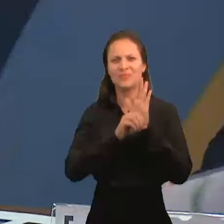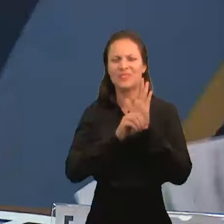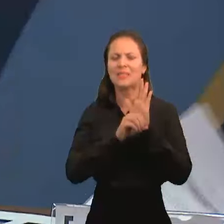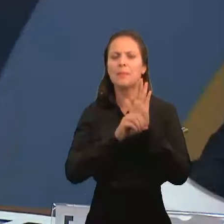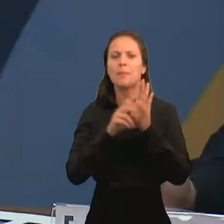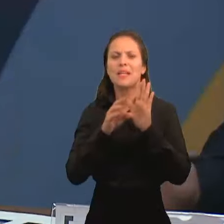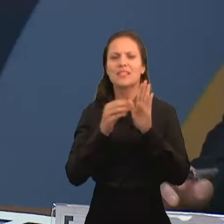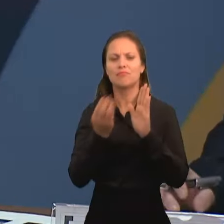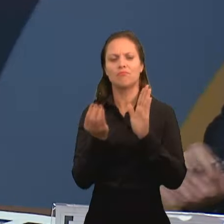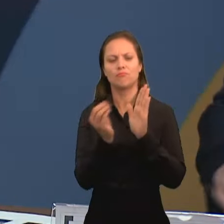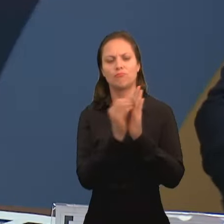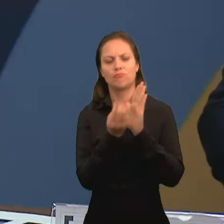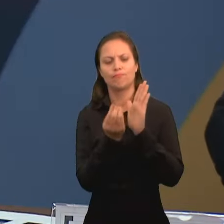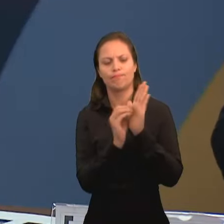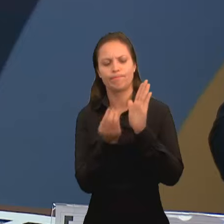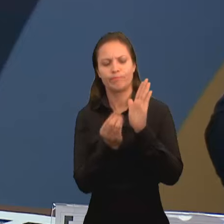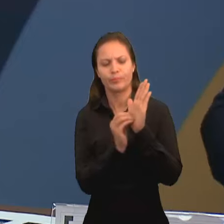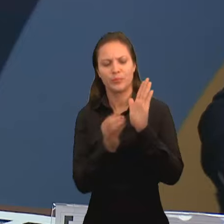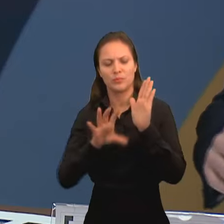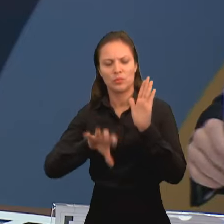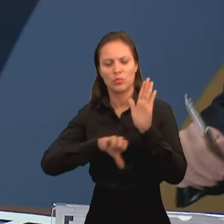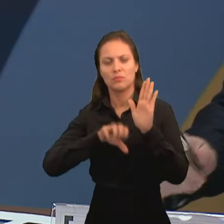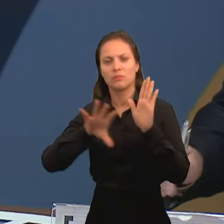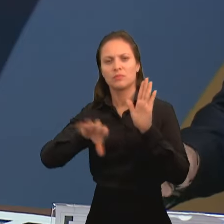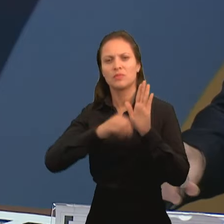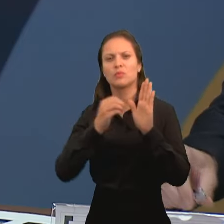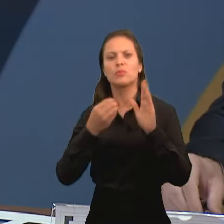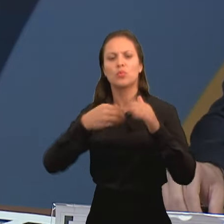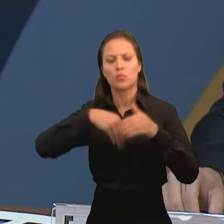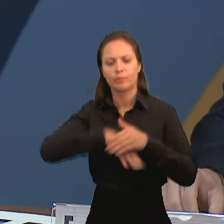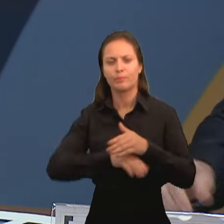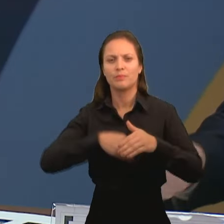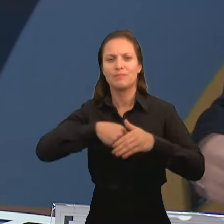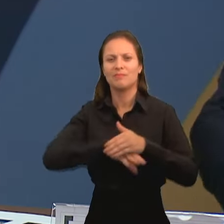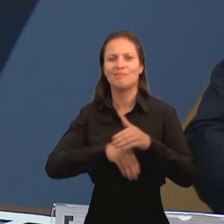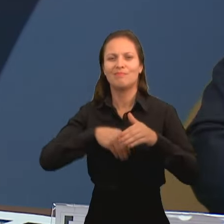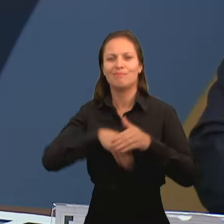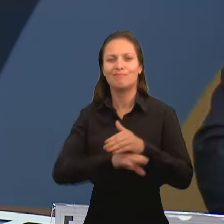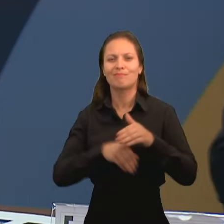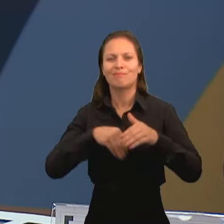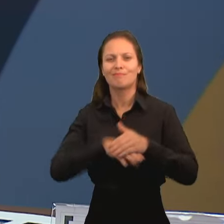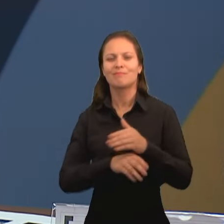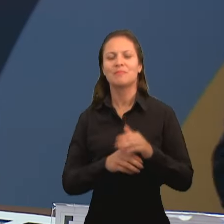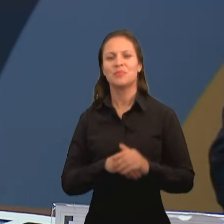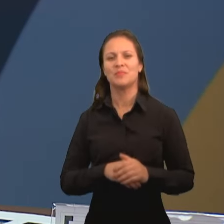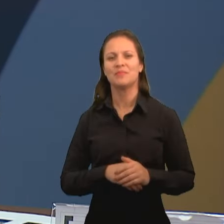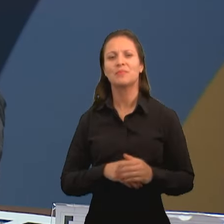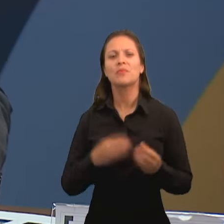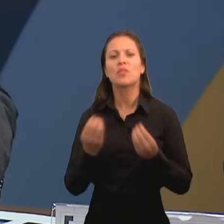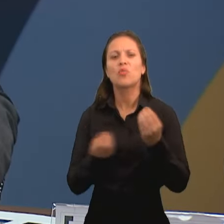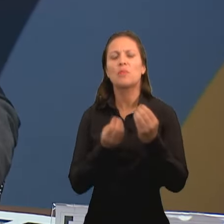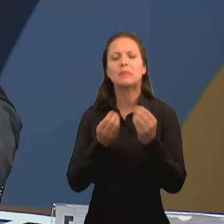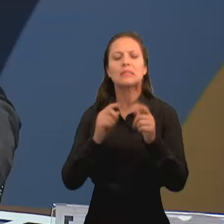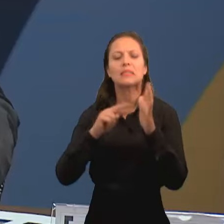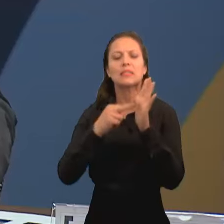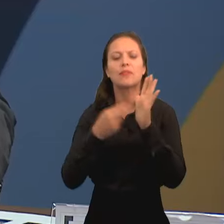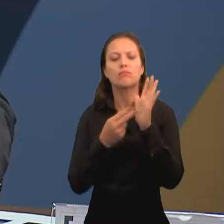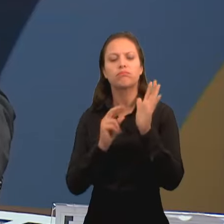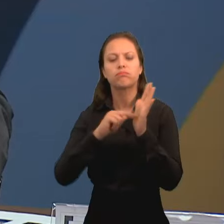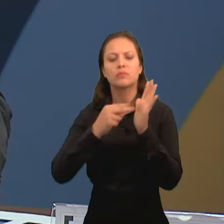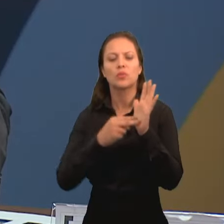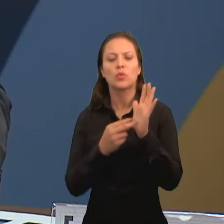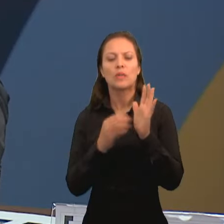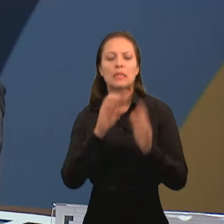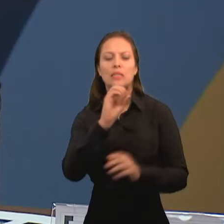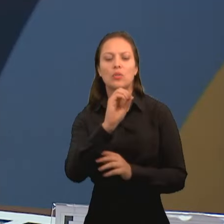ejemplos escritos a mano, se creó un gran banco de datos con un ejemplo de cada texto y el rótulo real de que podía ser un